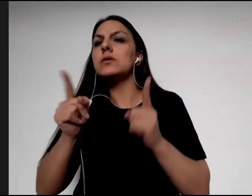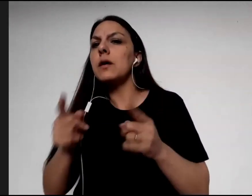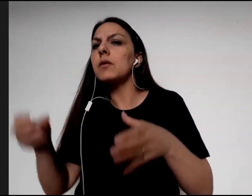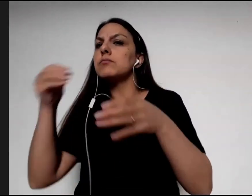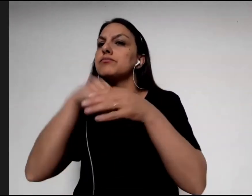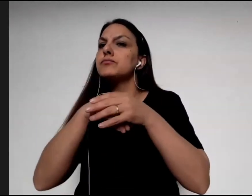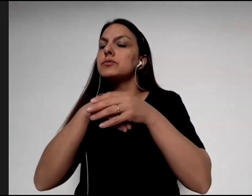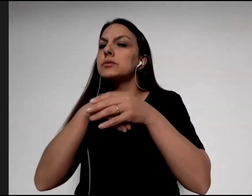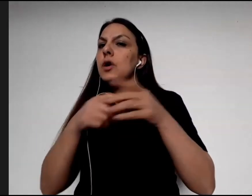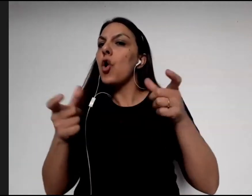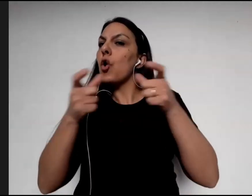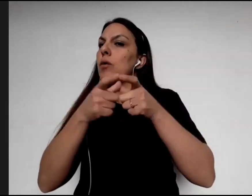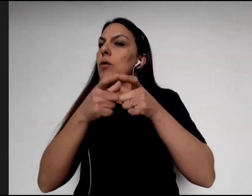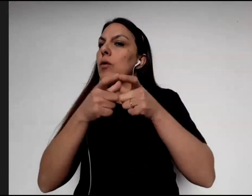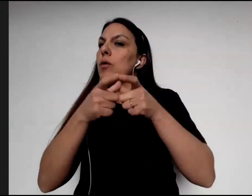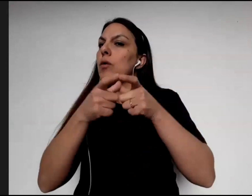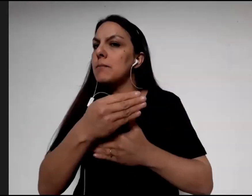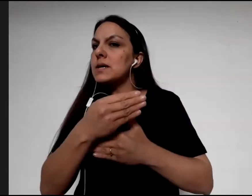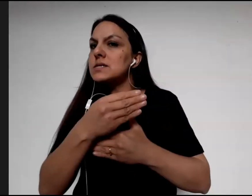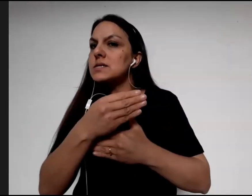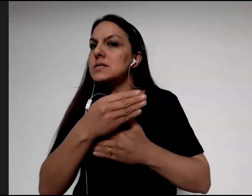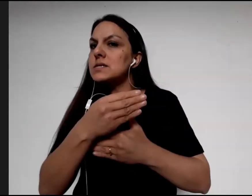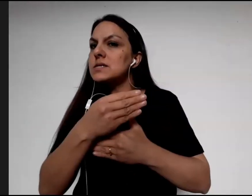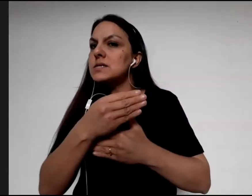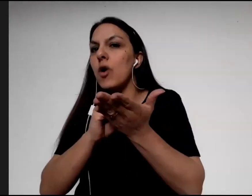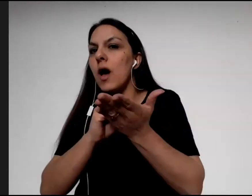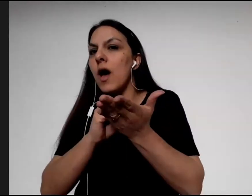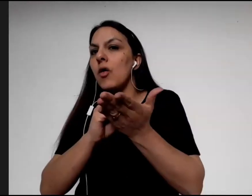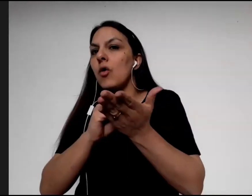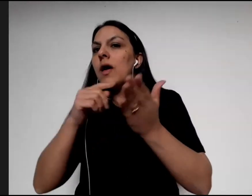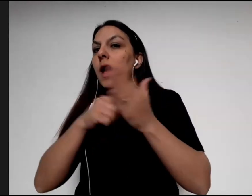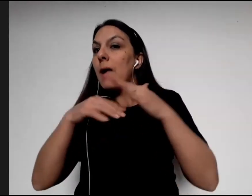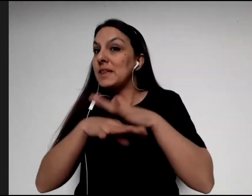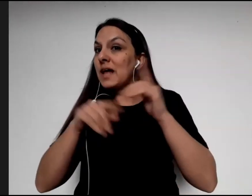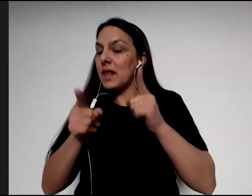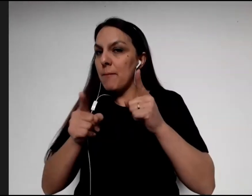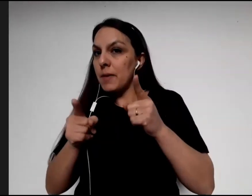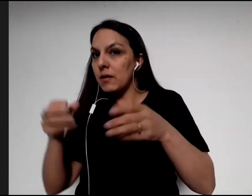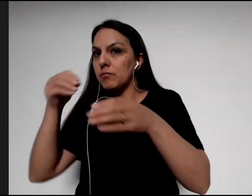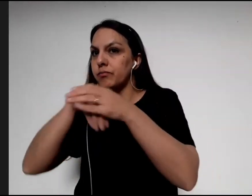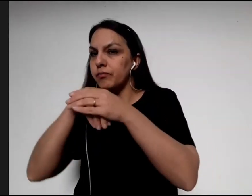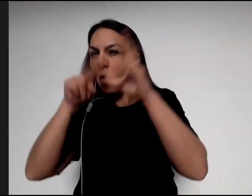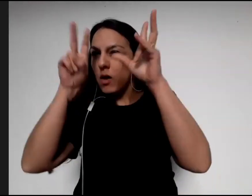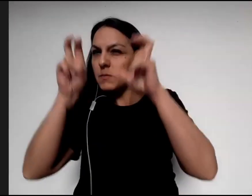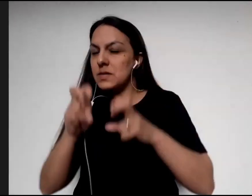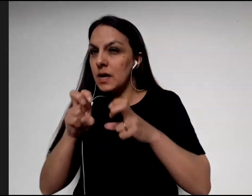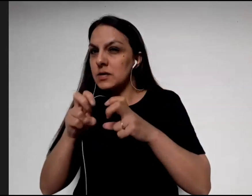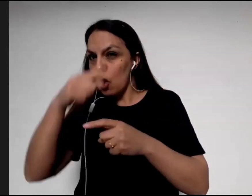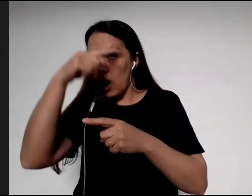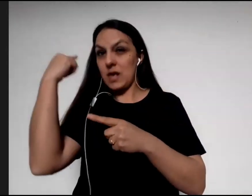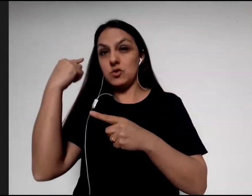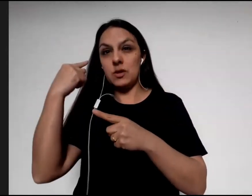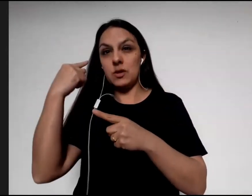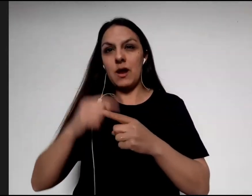Colegio de Abogados de Capital Federal, miembro del Observatorio Nacional, cursos de actualización en derechos de